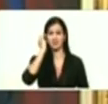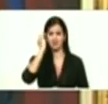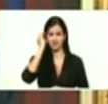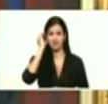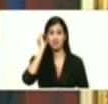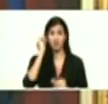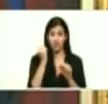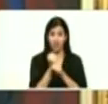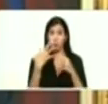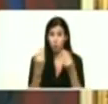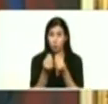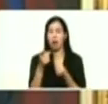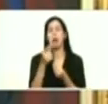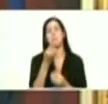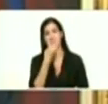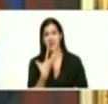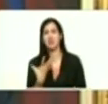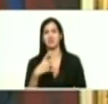bueno